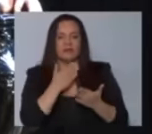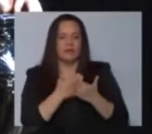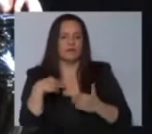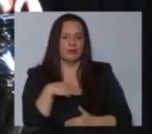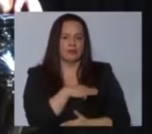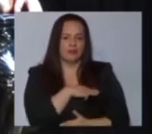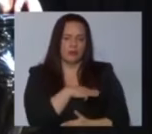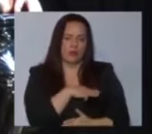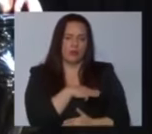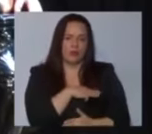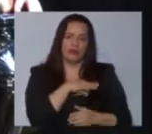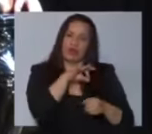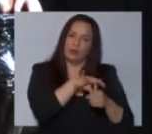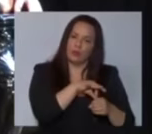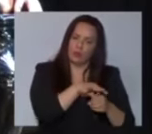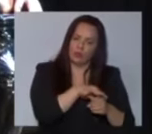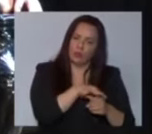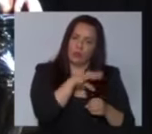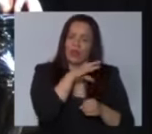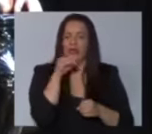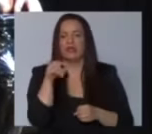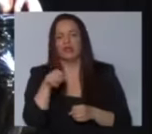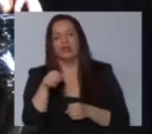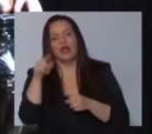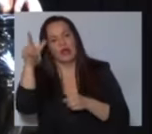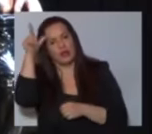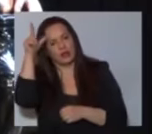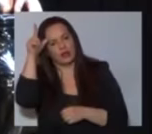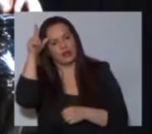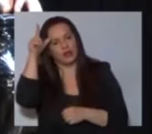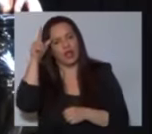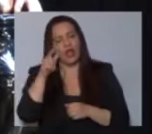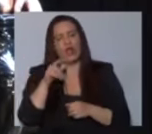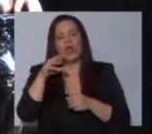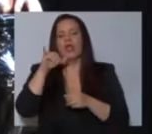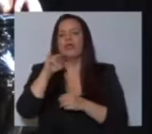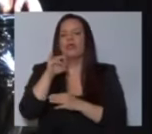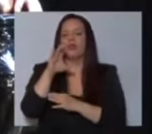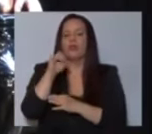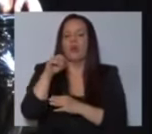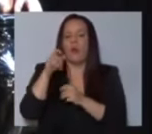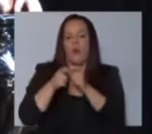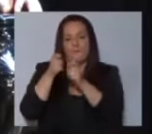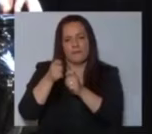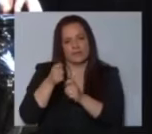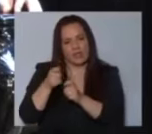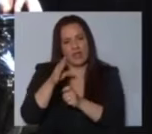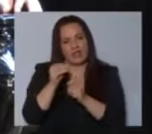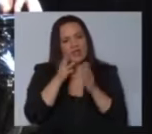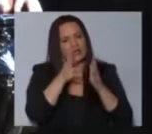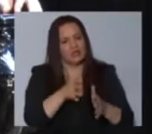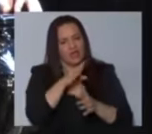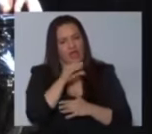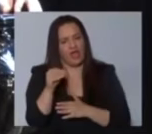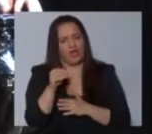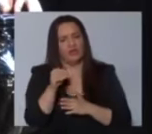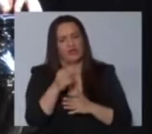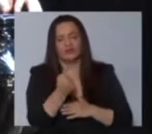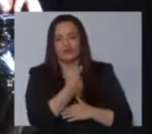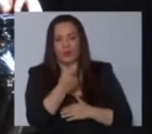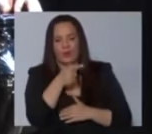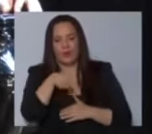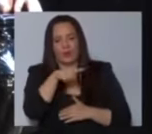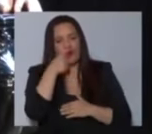e Incompesca, que han dejado a la deriva a un sector clave para fortalecer nuestra oferta y la producción